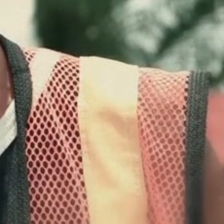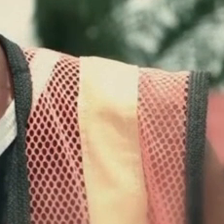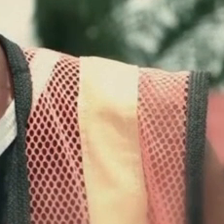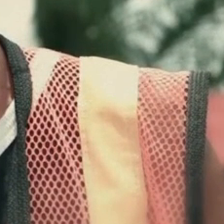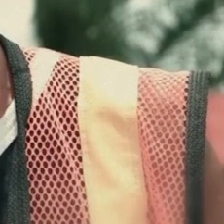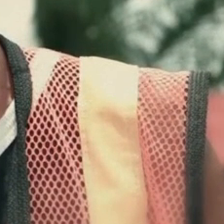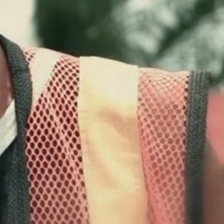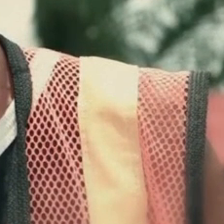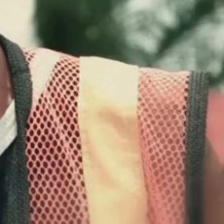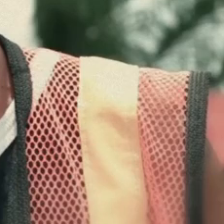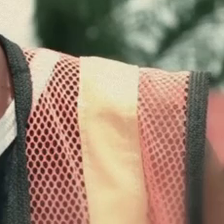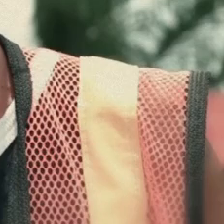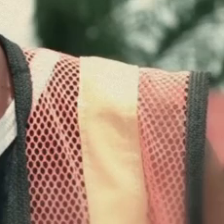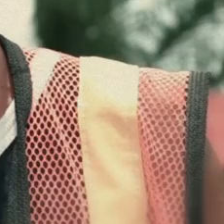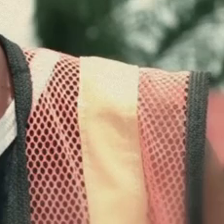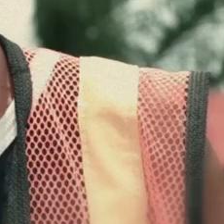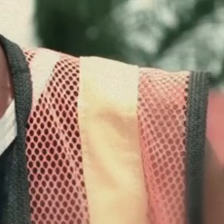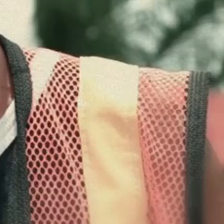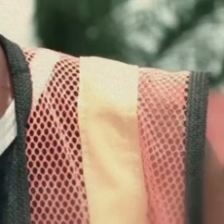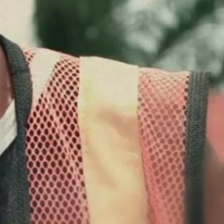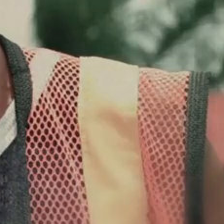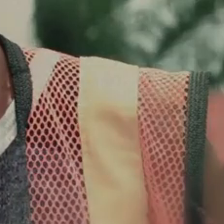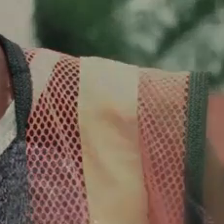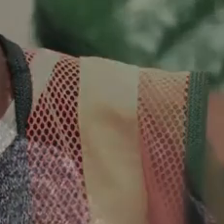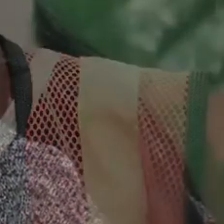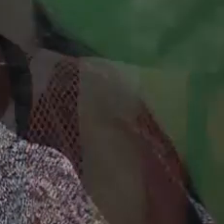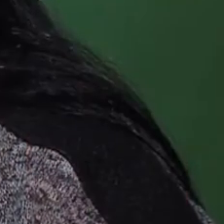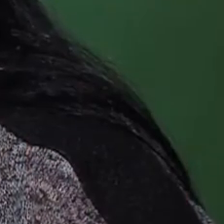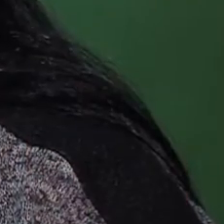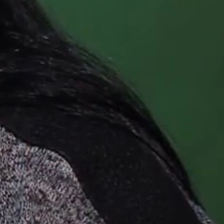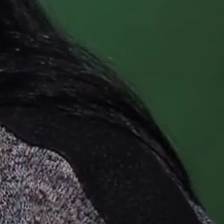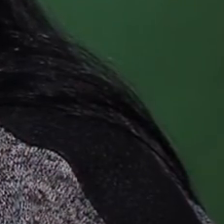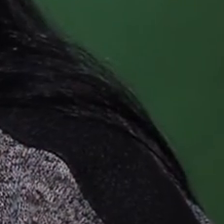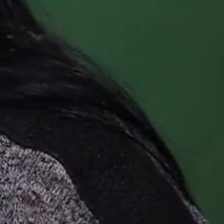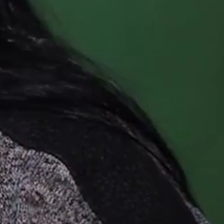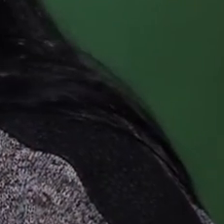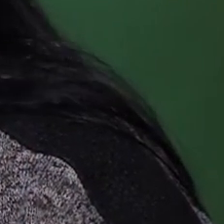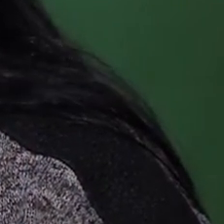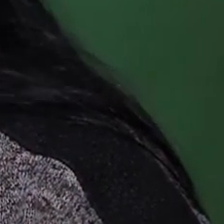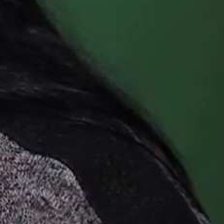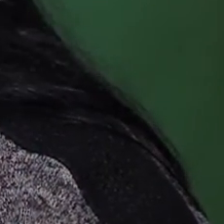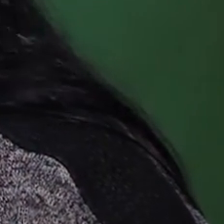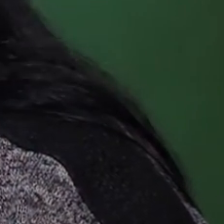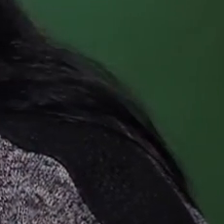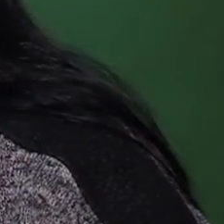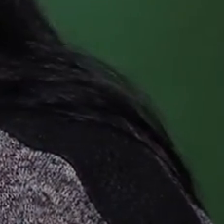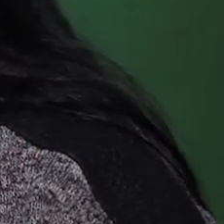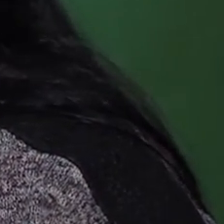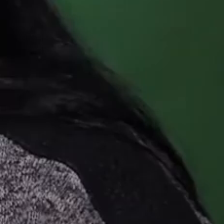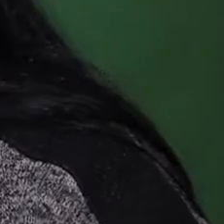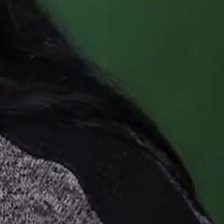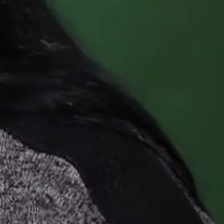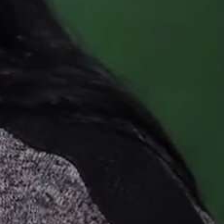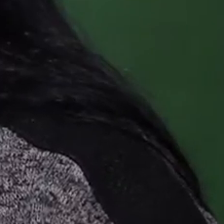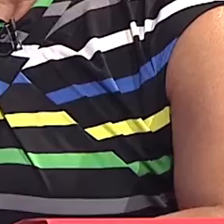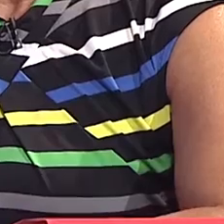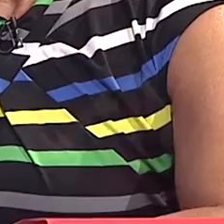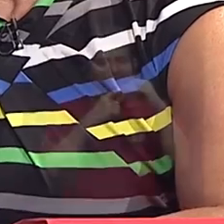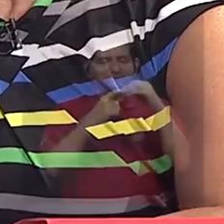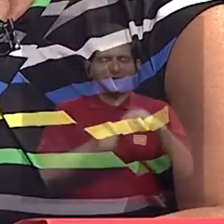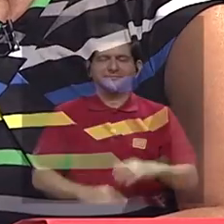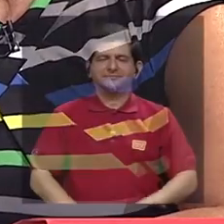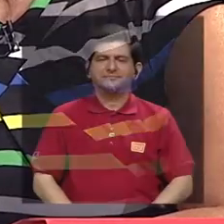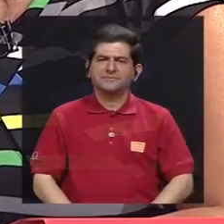había nombres claro que sí muy bueno espero estos proyectos casi se sacan con puras mujeres